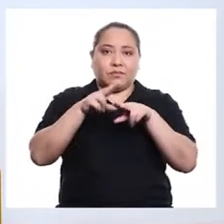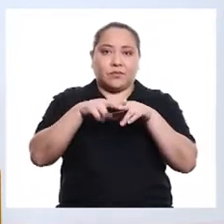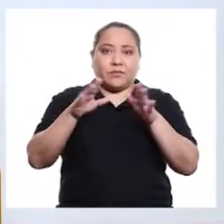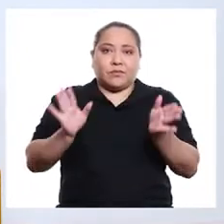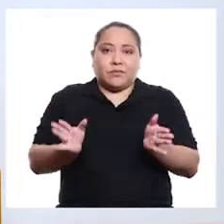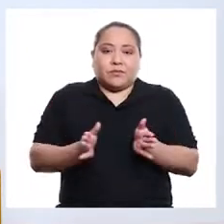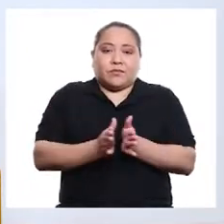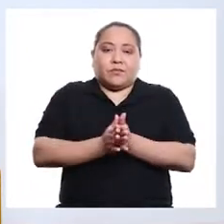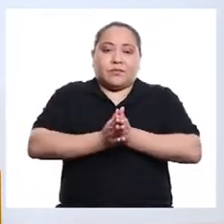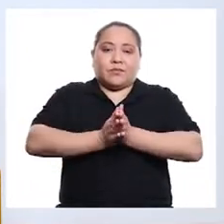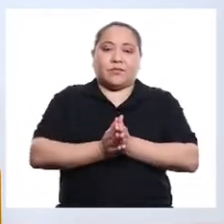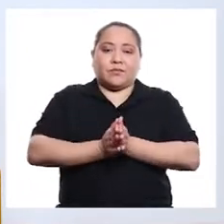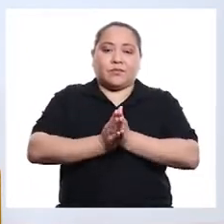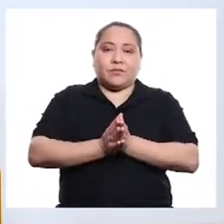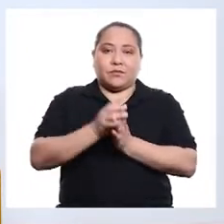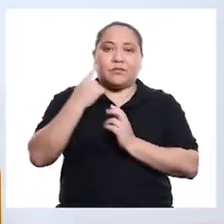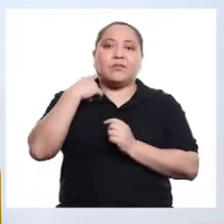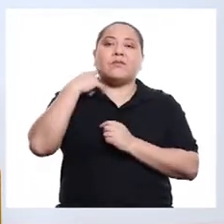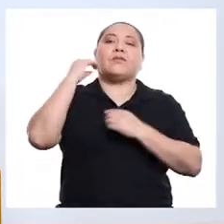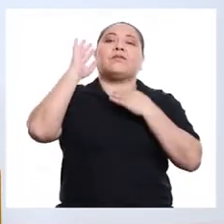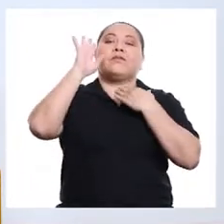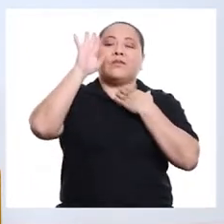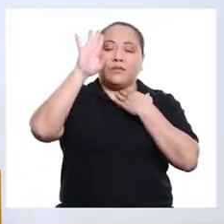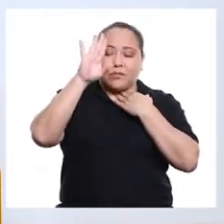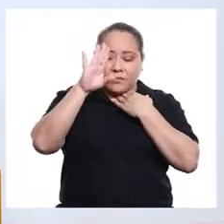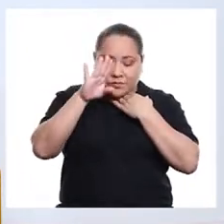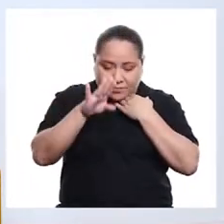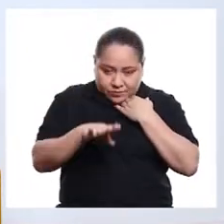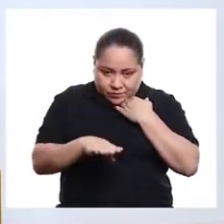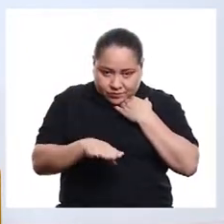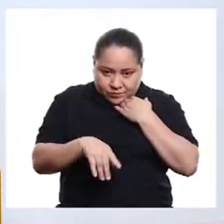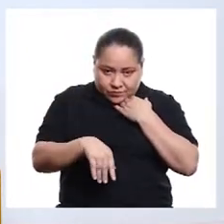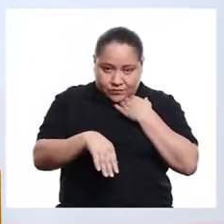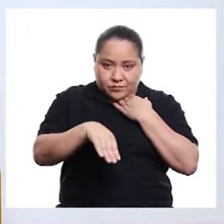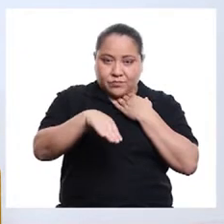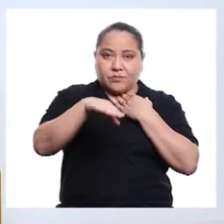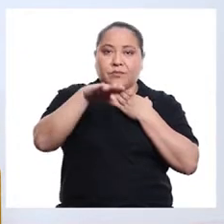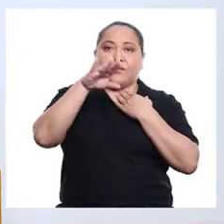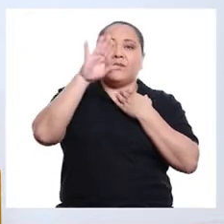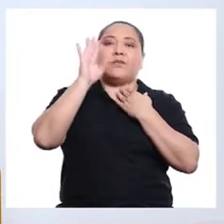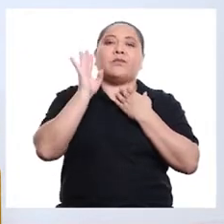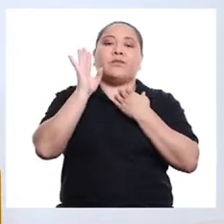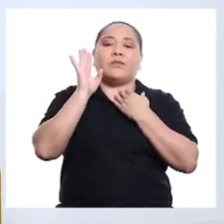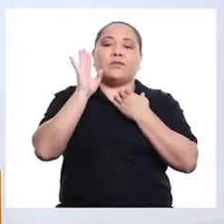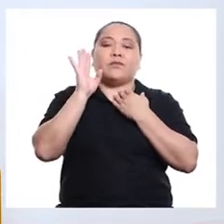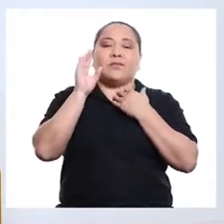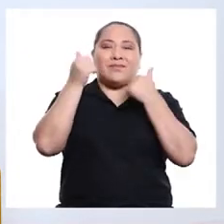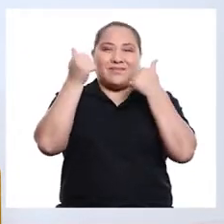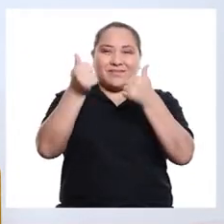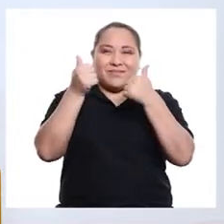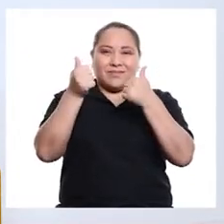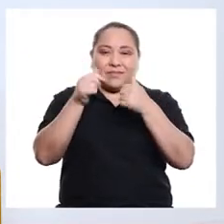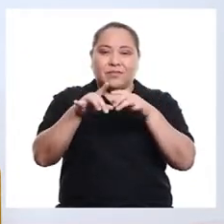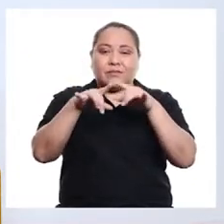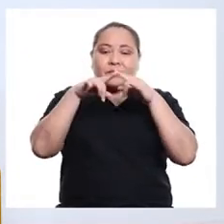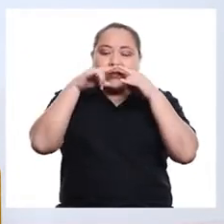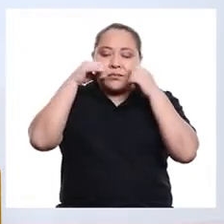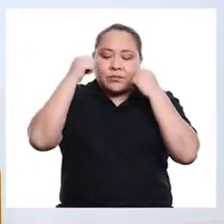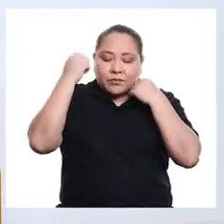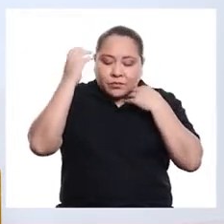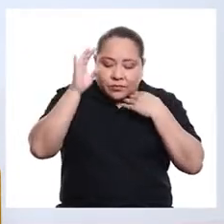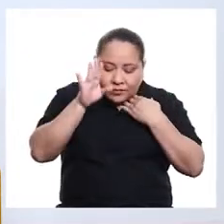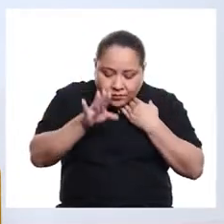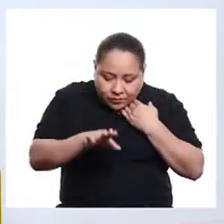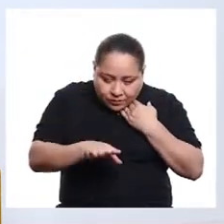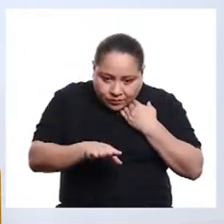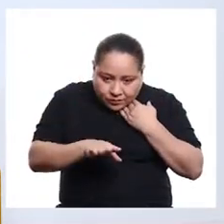nos sentamos, eso es, y relajamos la cabeza. Subimos. Muy bien. Es una